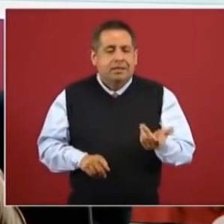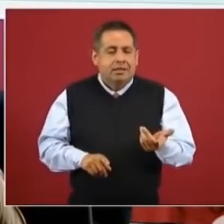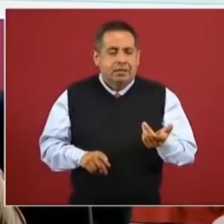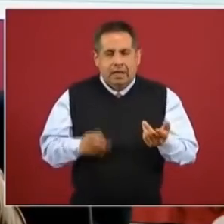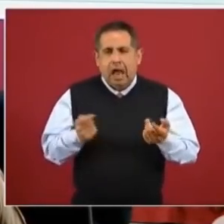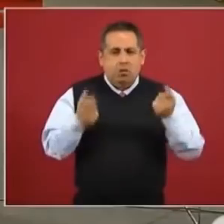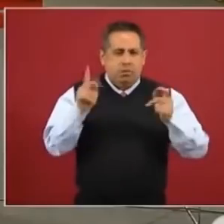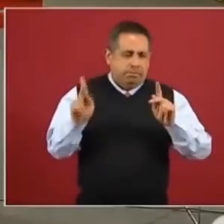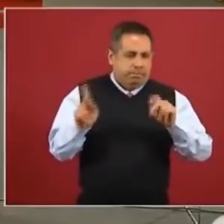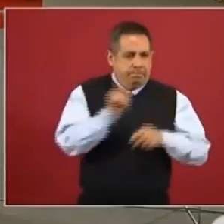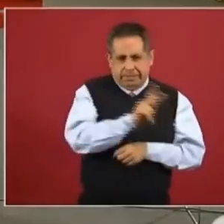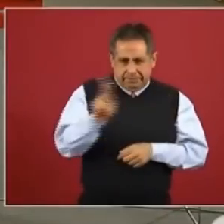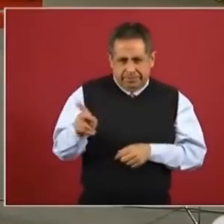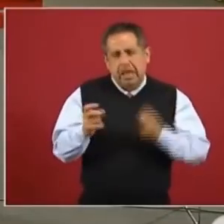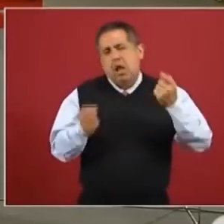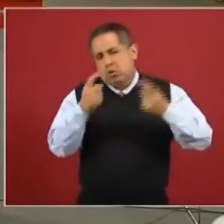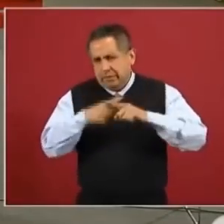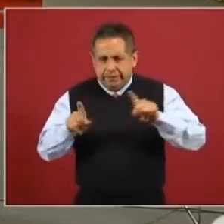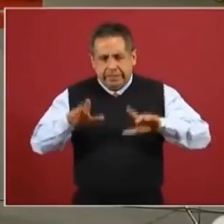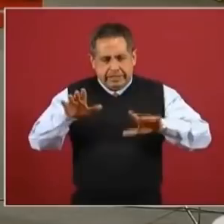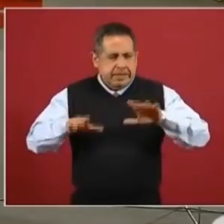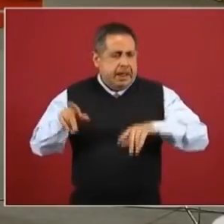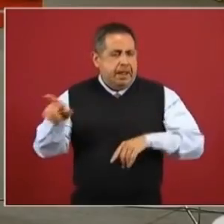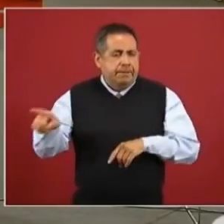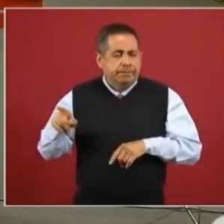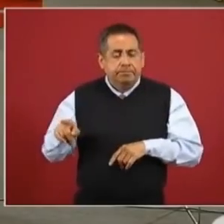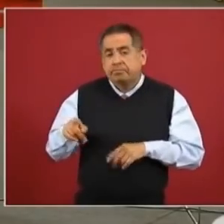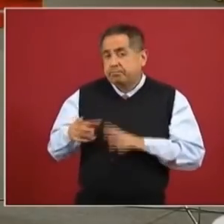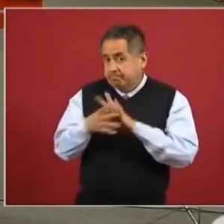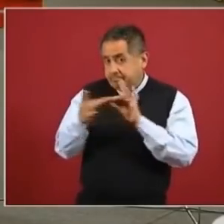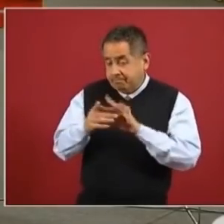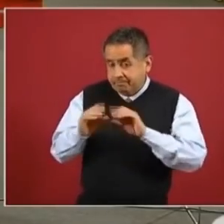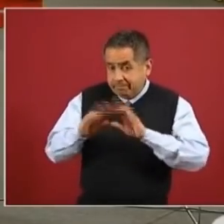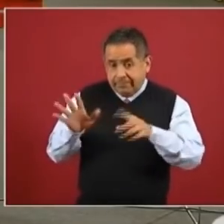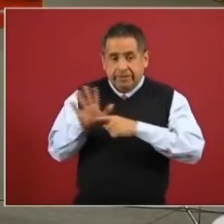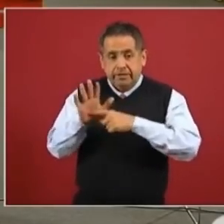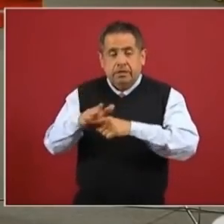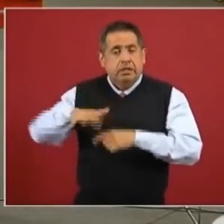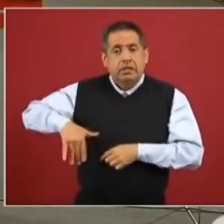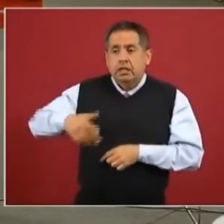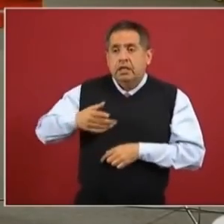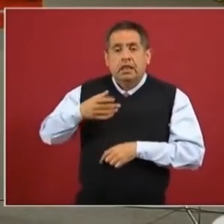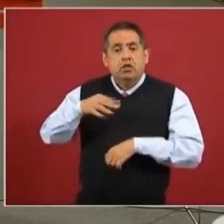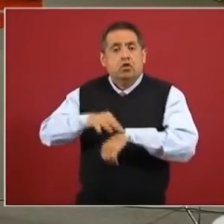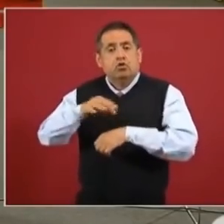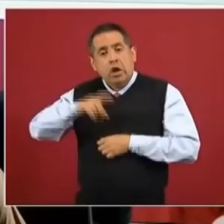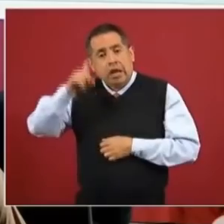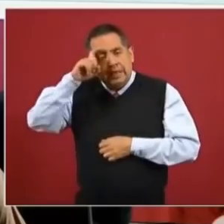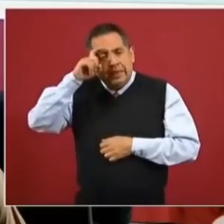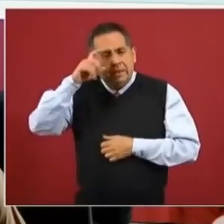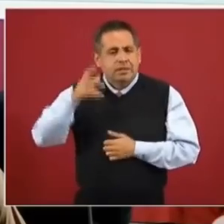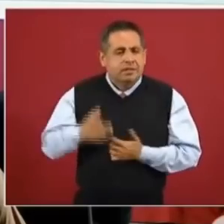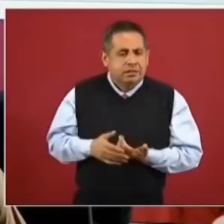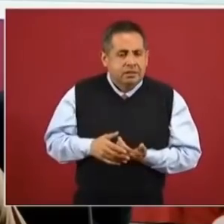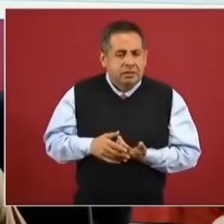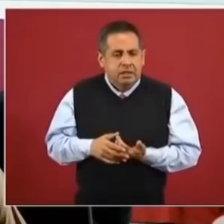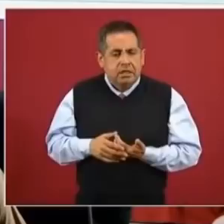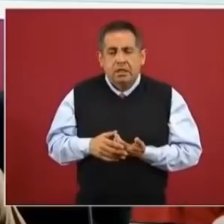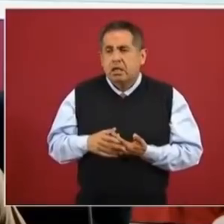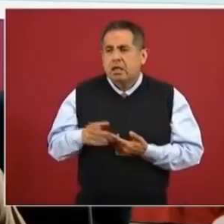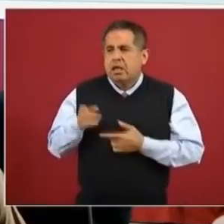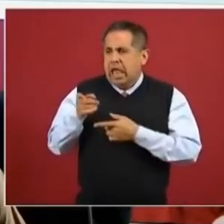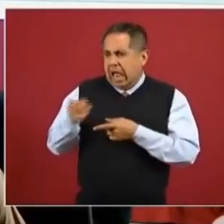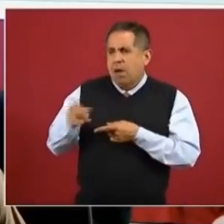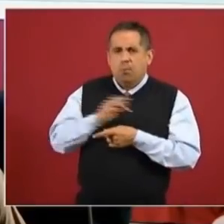similitudes y algunas diferencias con la enfermedad y poner en contexto, como bien lo dijo el doctor Gatell, por qué una sí es